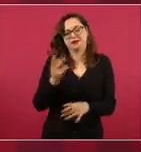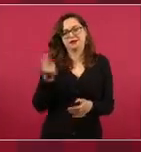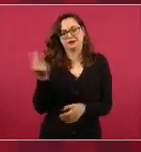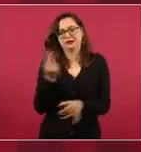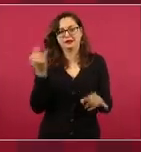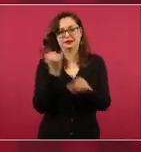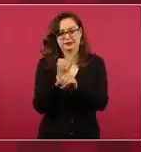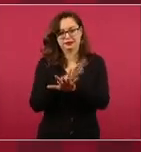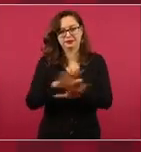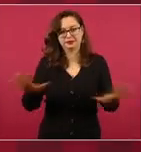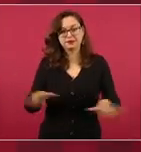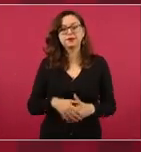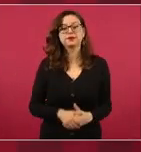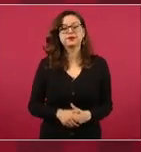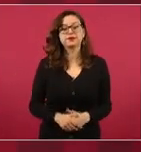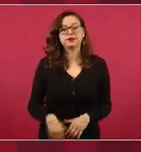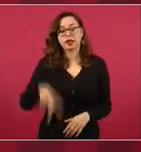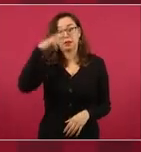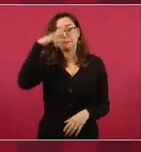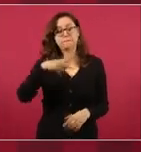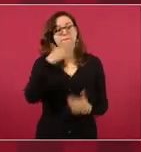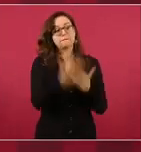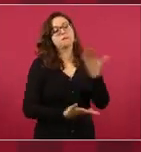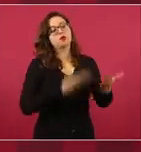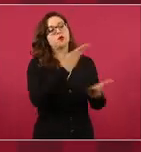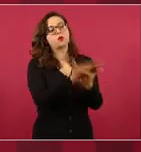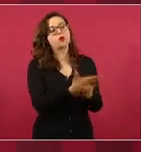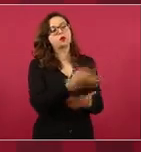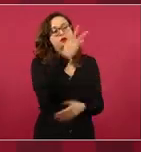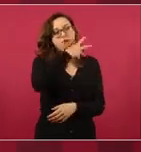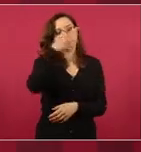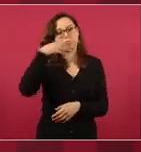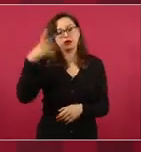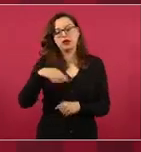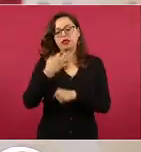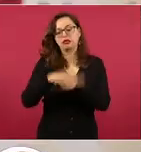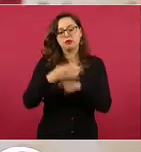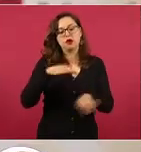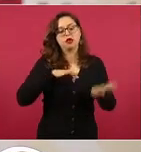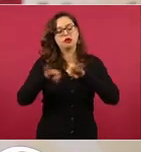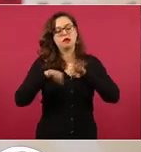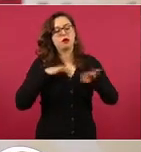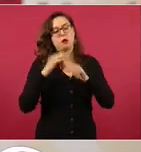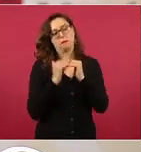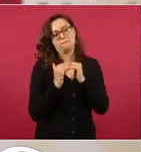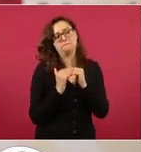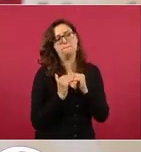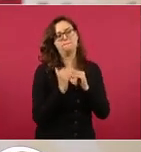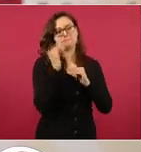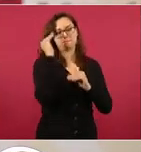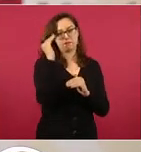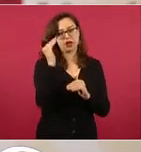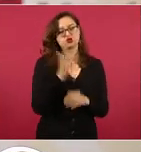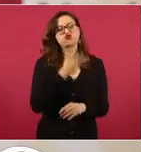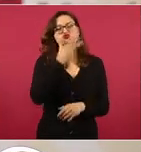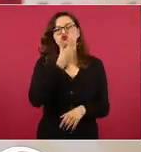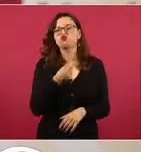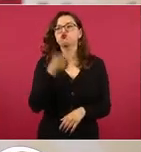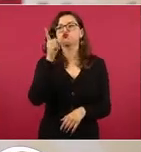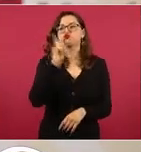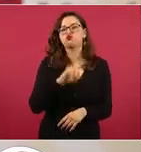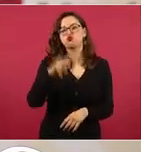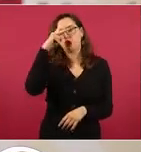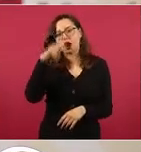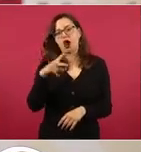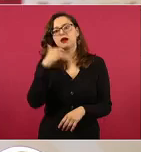México ha propuesto al gobierno de los Estados Unidos que se aumente, incremente el número de visas para ciudadanas y ciudadanos